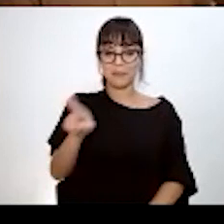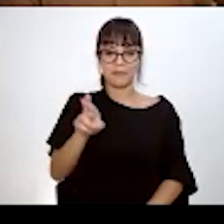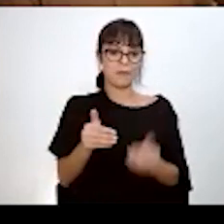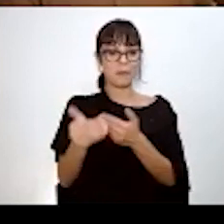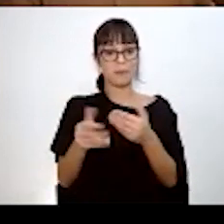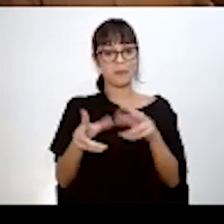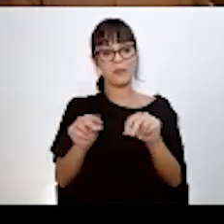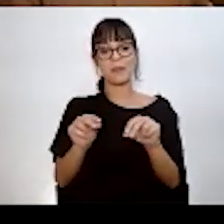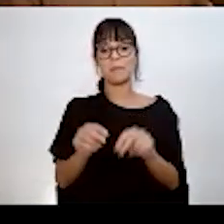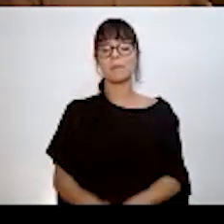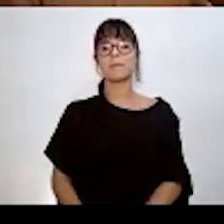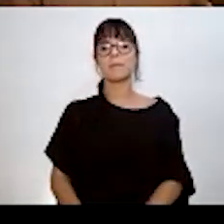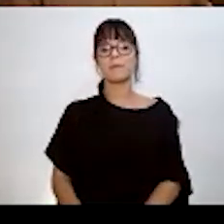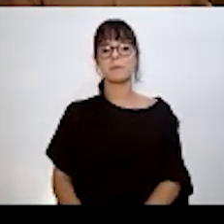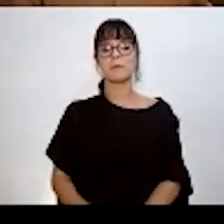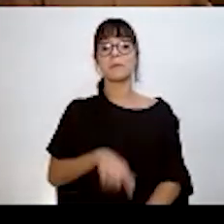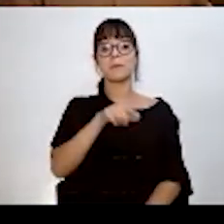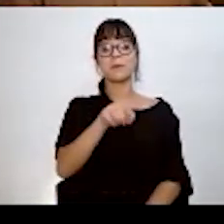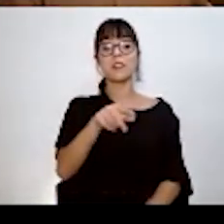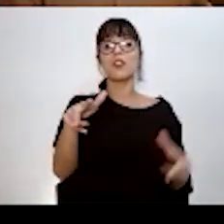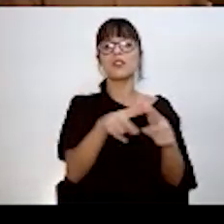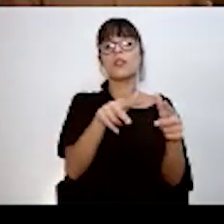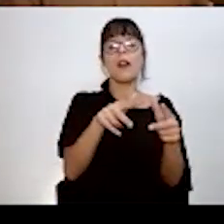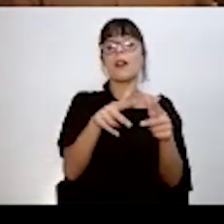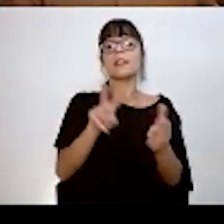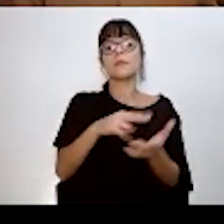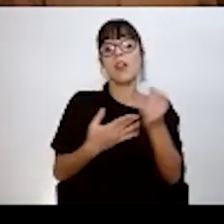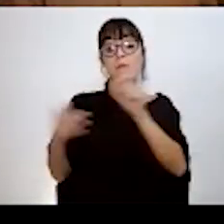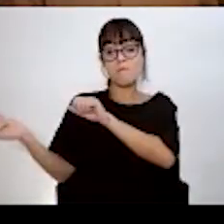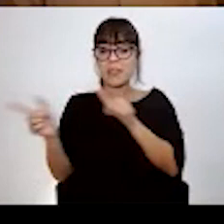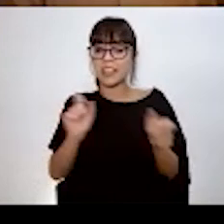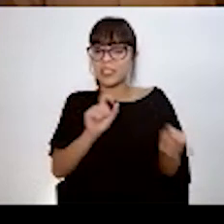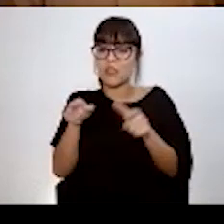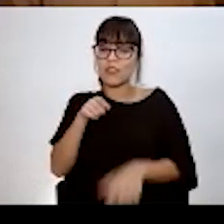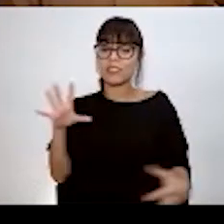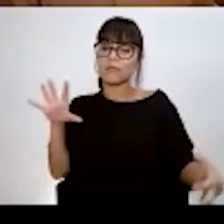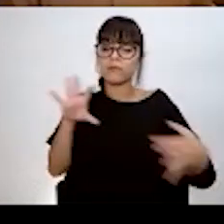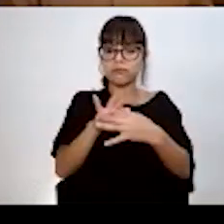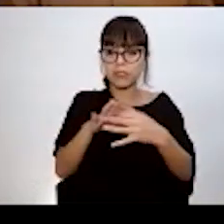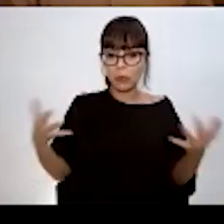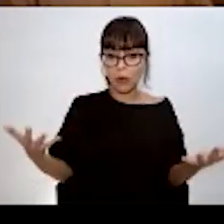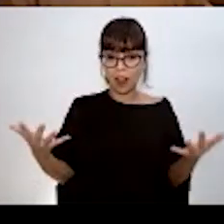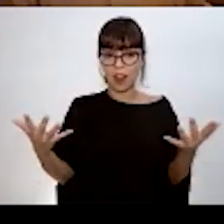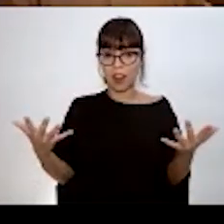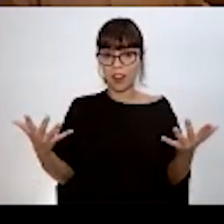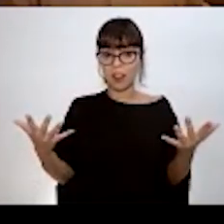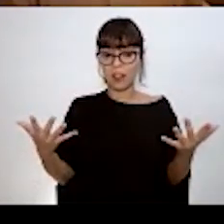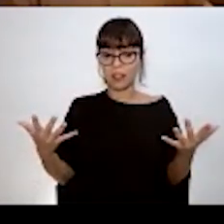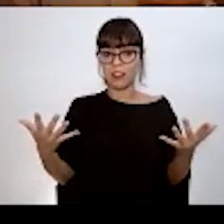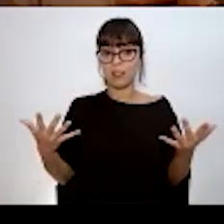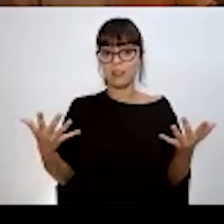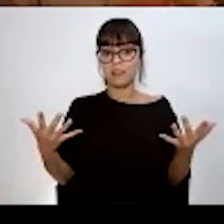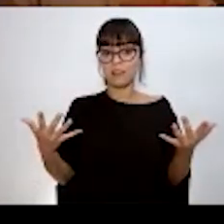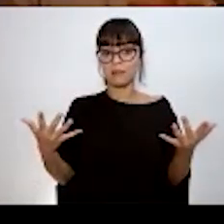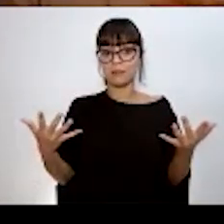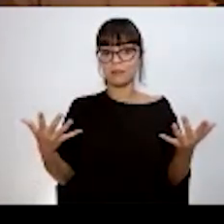migración en estos procesos históricos que estamos observando? ¿Podemos incorporar la migración a estas dinámicas sociales que